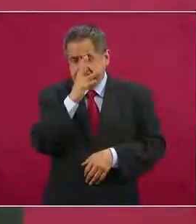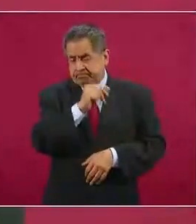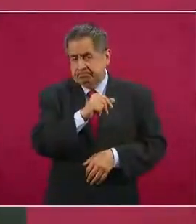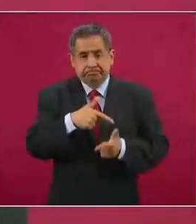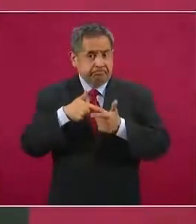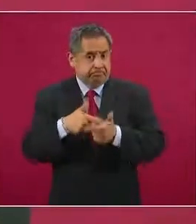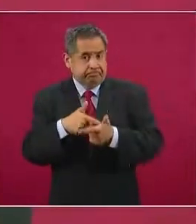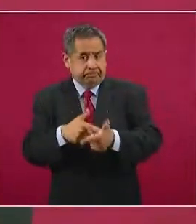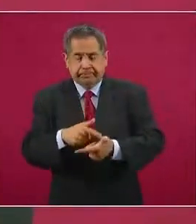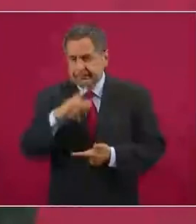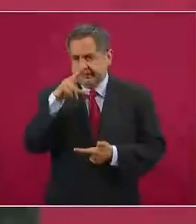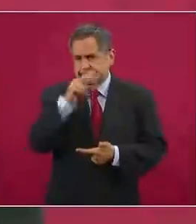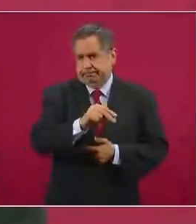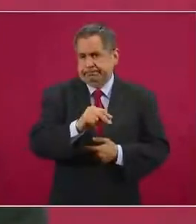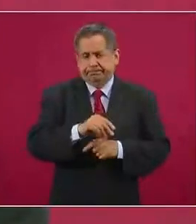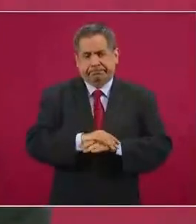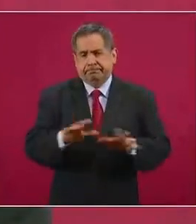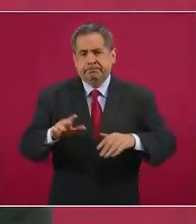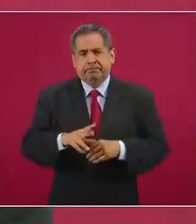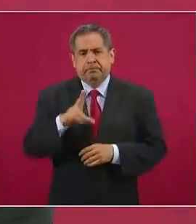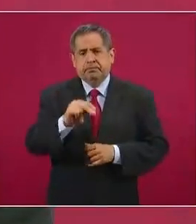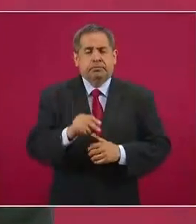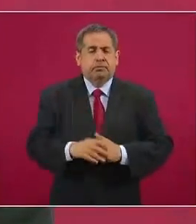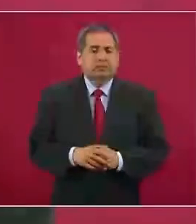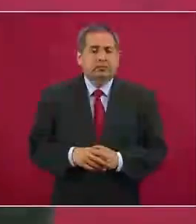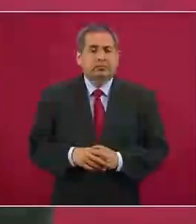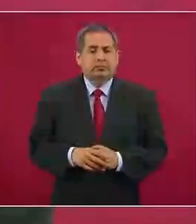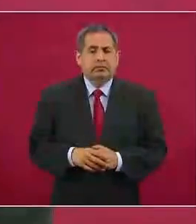mantener. Eso no es lo nuestro.